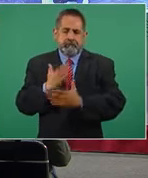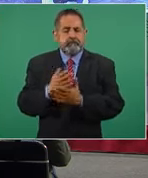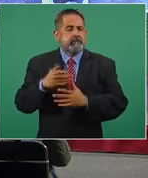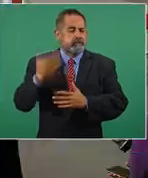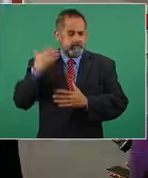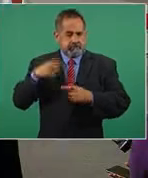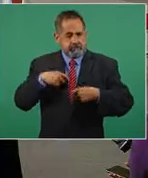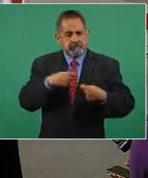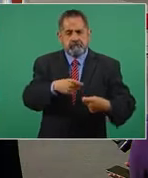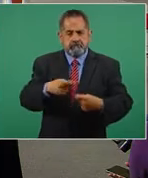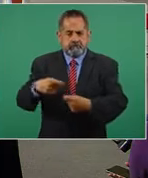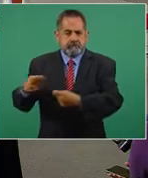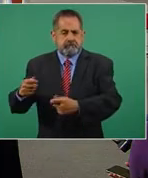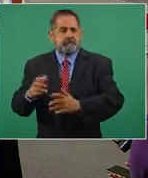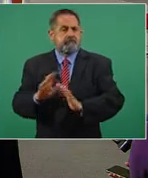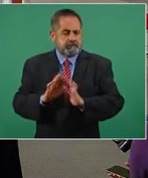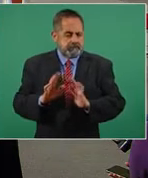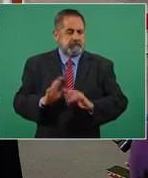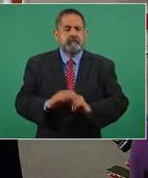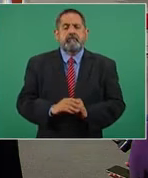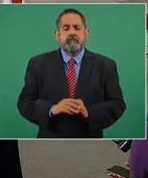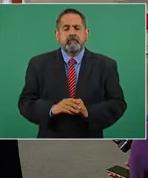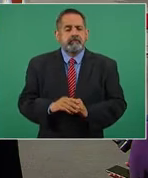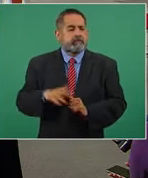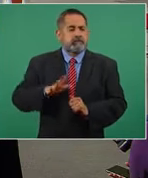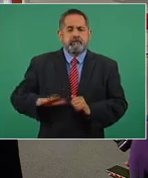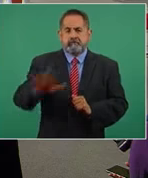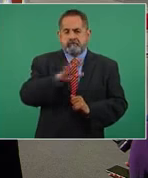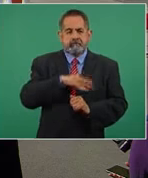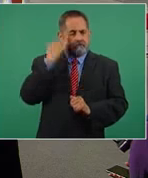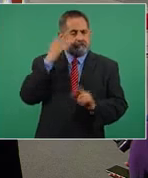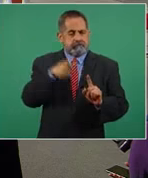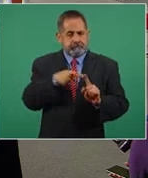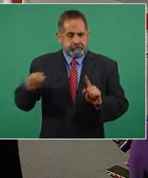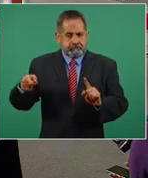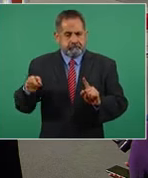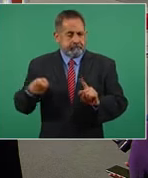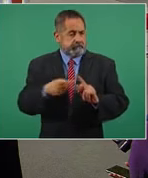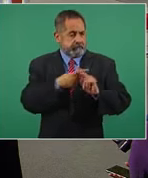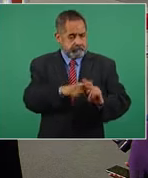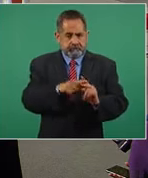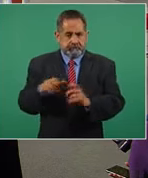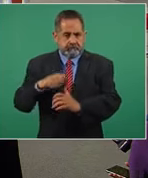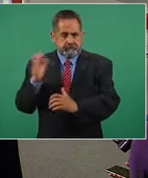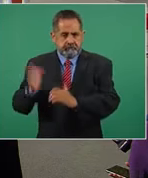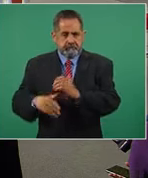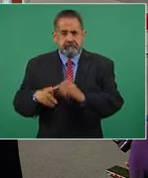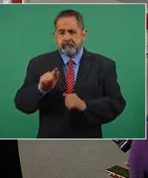entregar o lo que se ha entregado en todo este periodo desde el inicio. Son